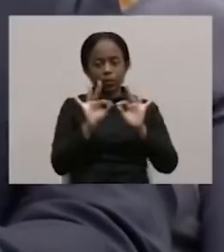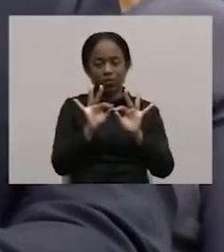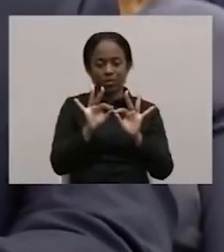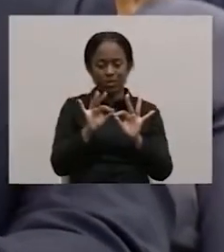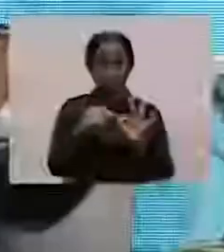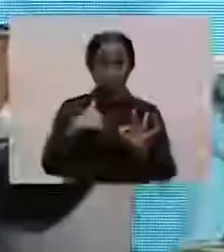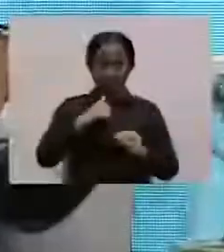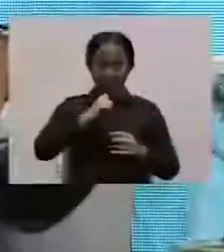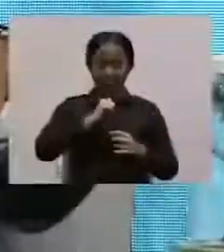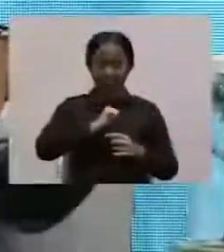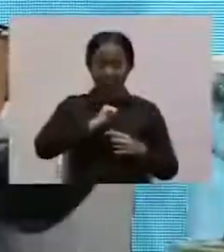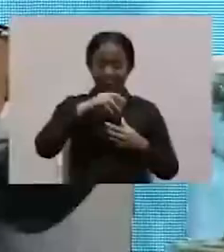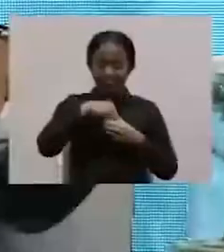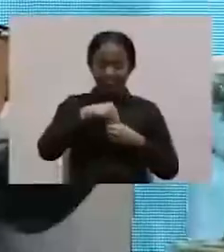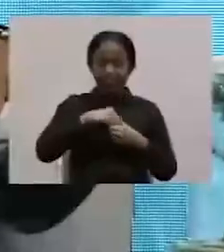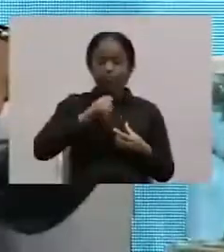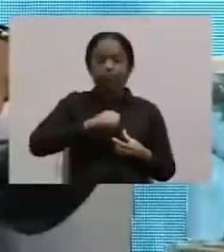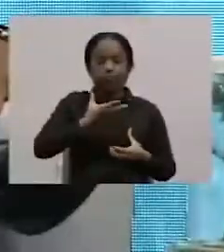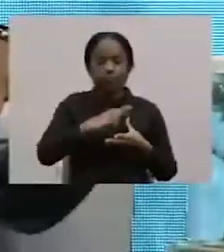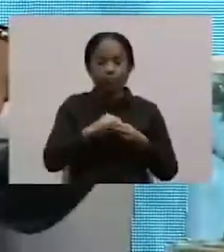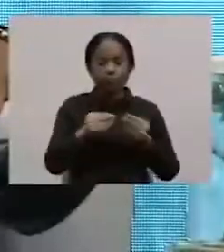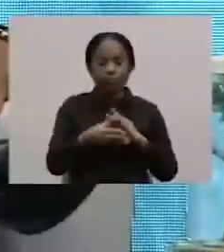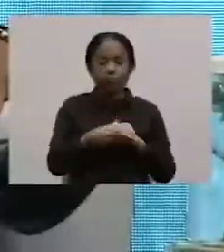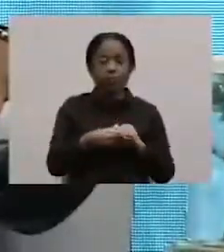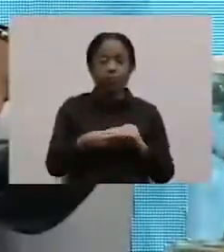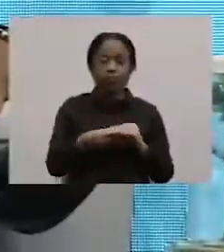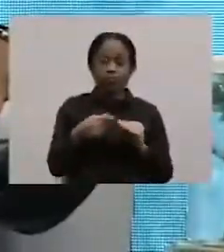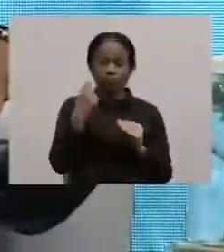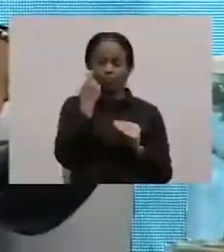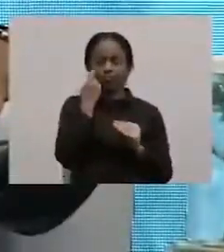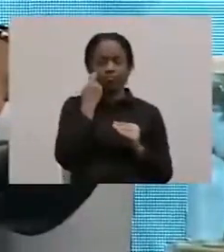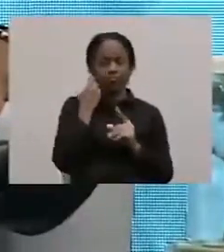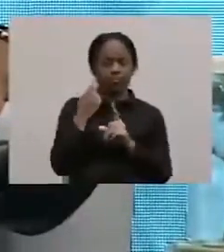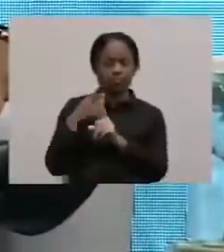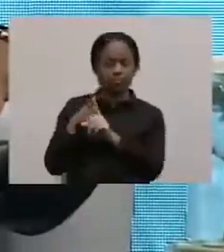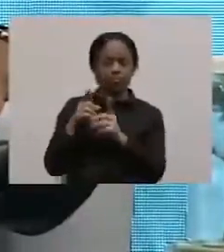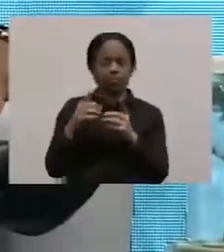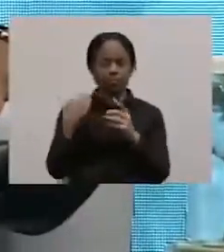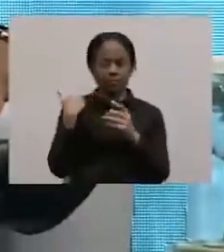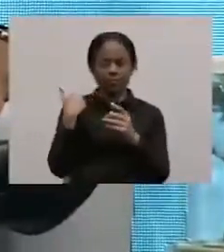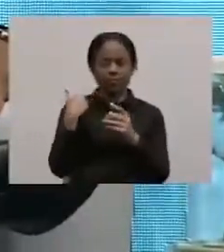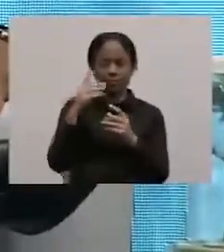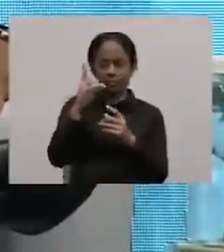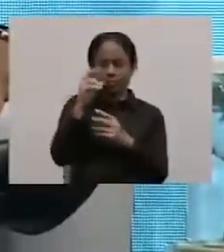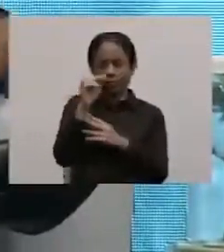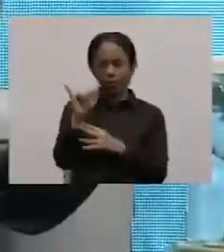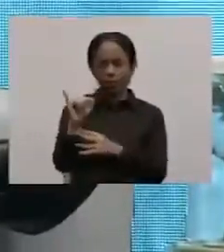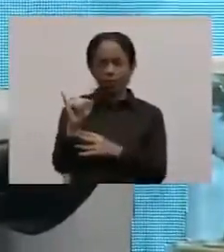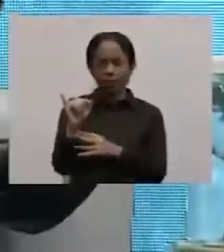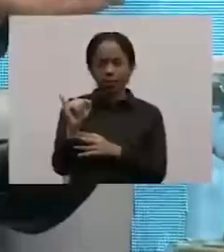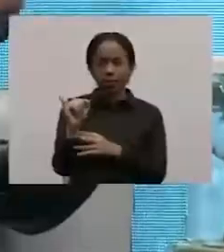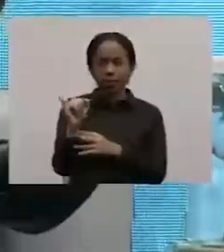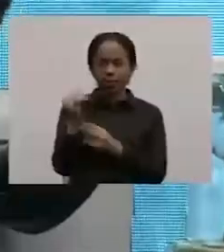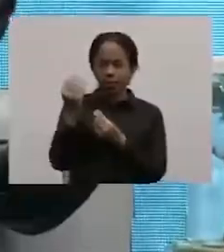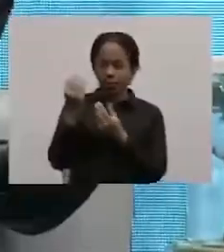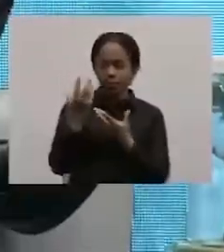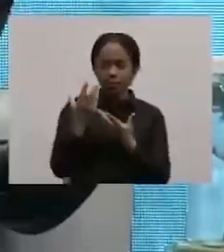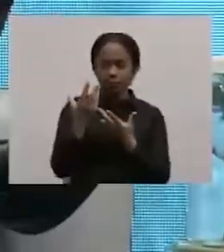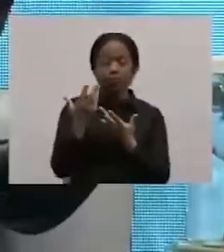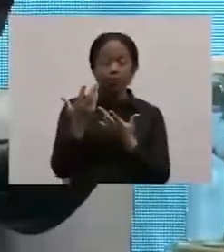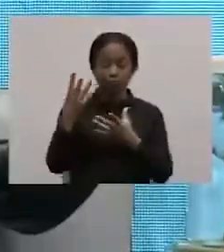expresarnos. Incluso una vez me decía un director del DNI que en el DNI hay agentes porque tiene que